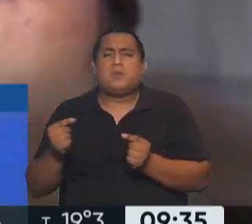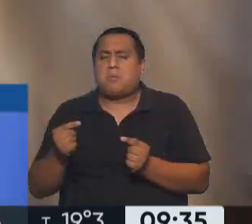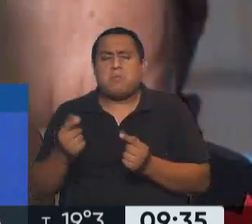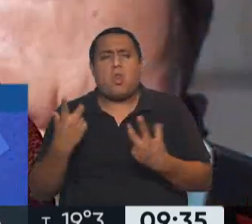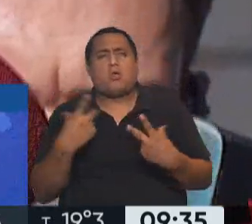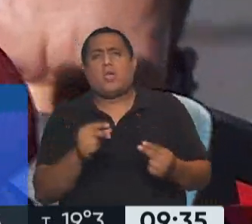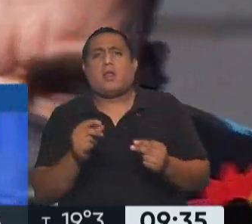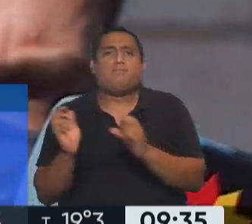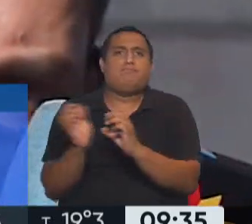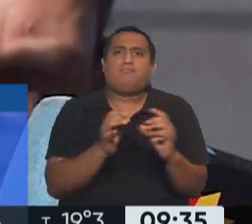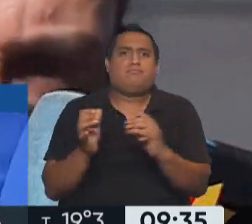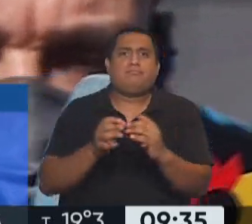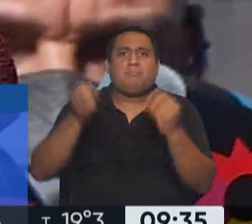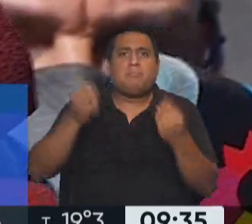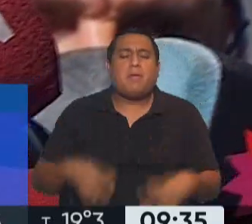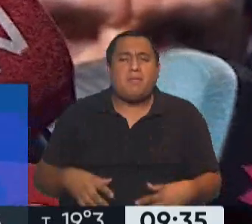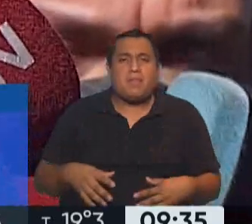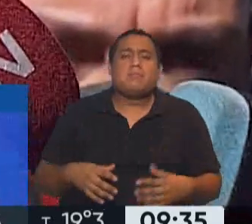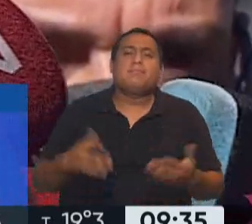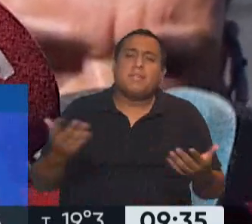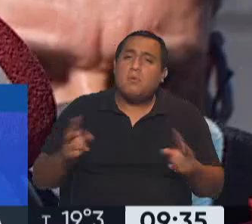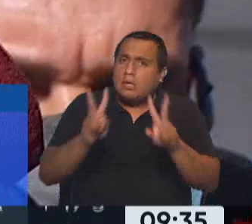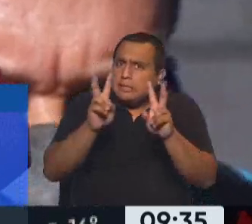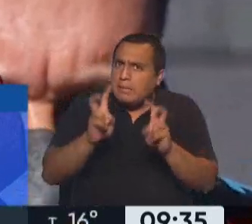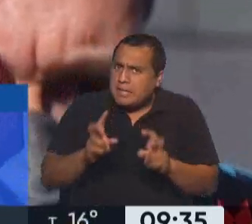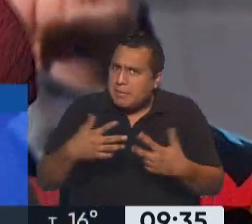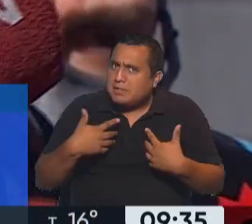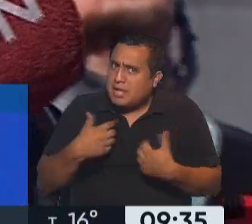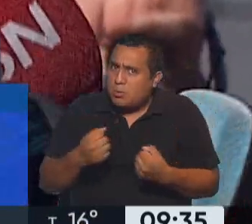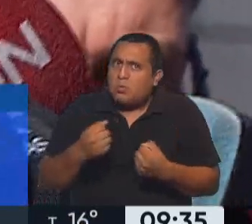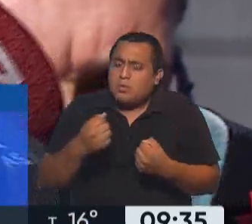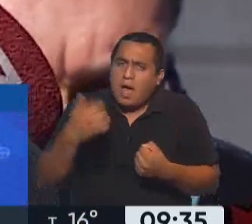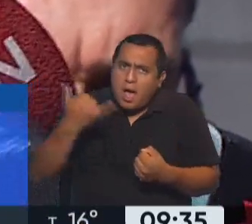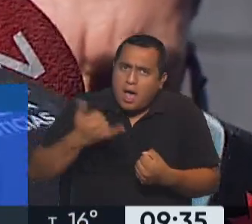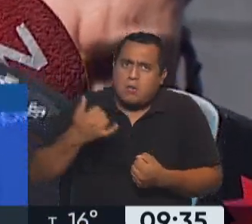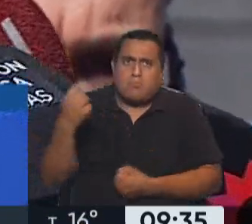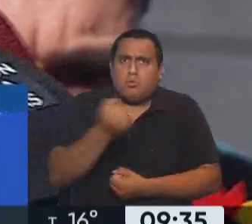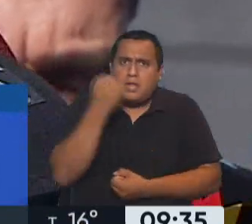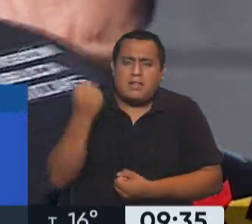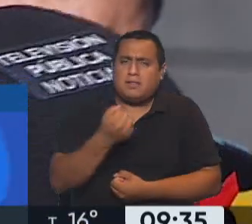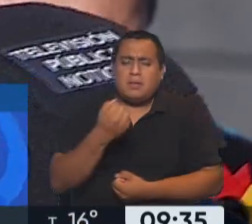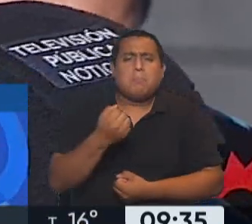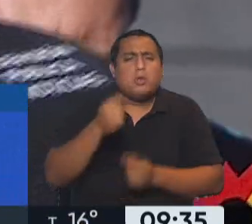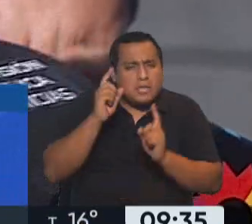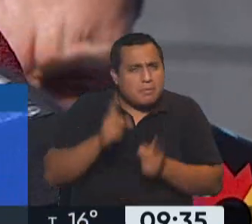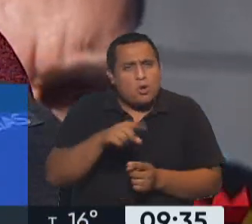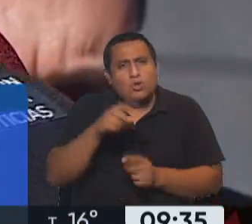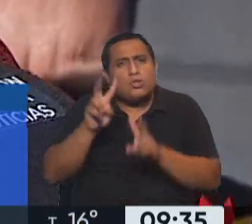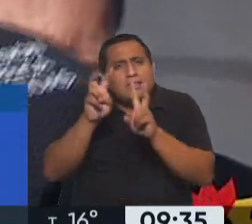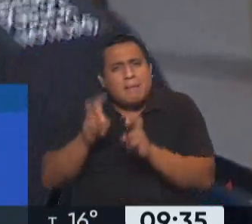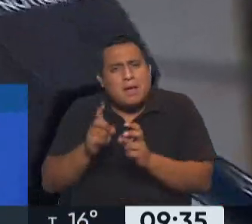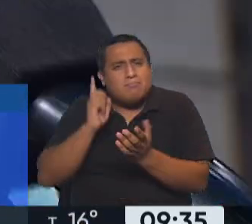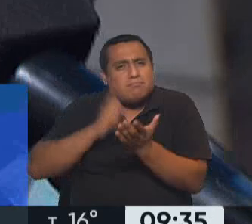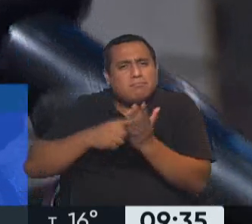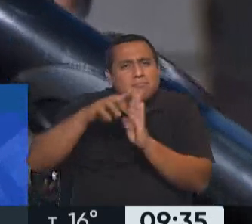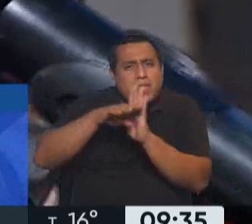llevar adelante, tristemente, porque incluso había en salud muchos temas importantes, pero también tenía un paquete muy importante de medidas que tiene